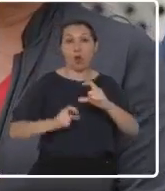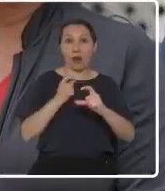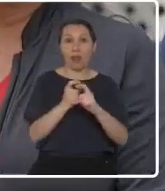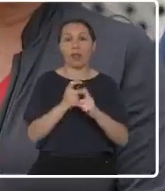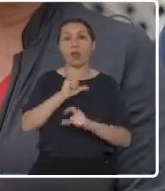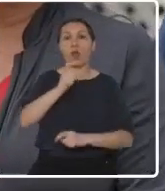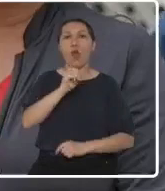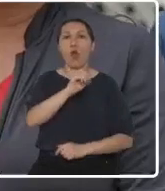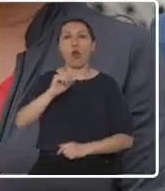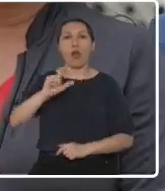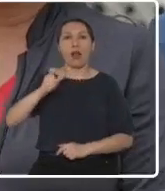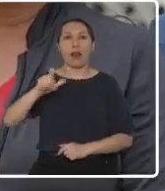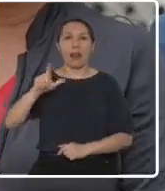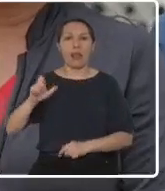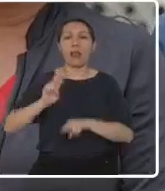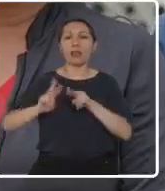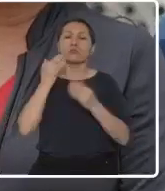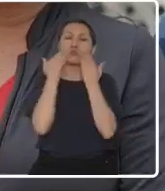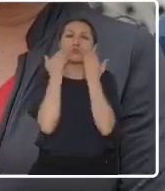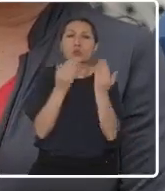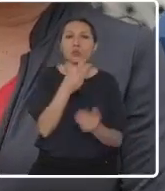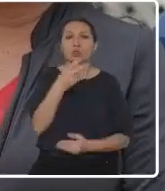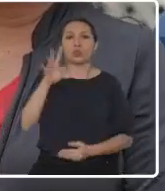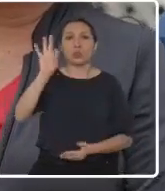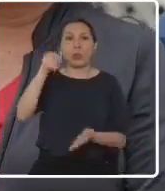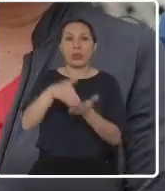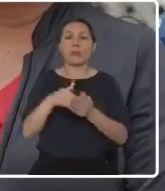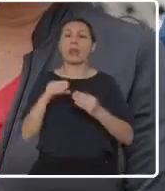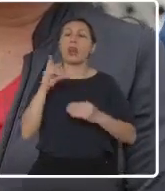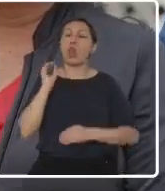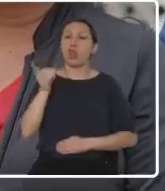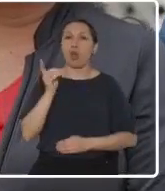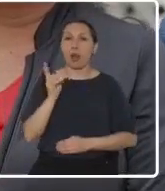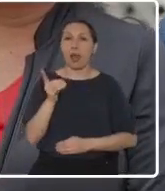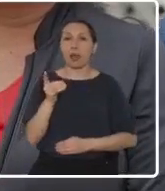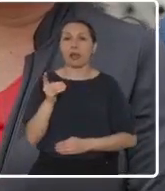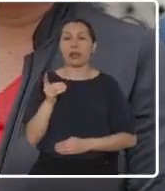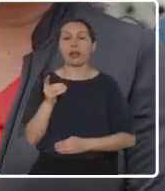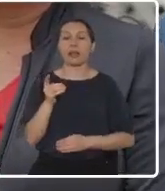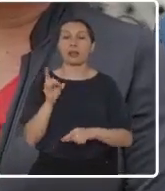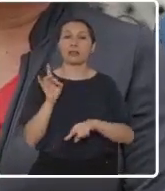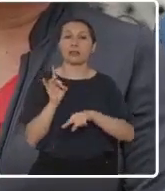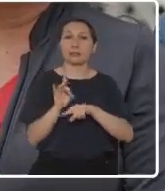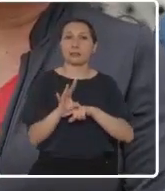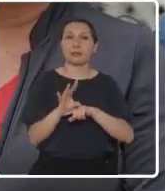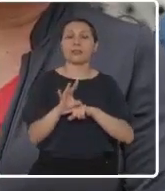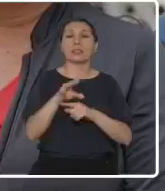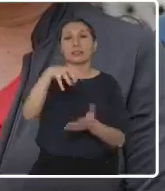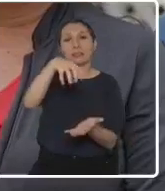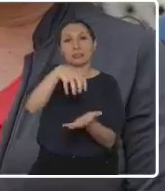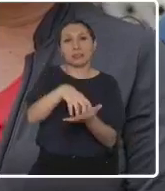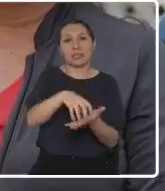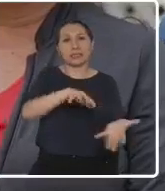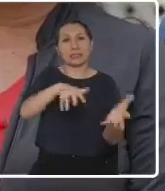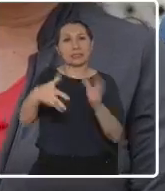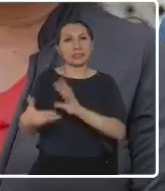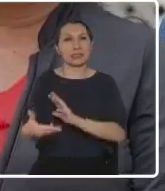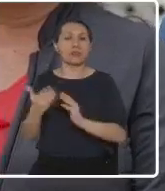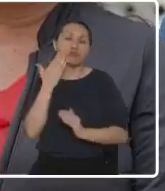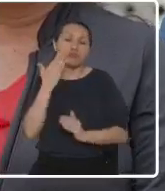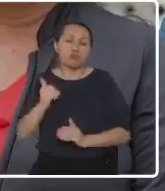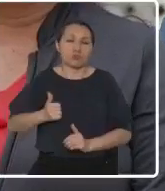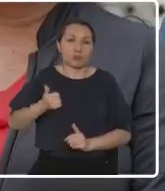anunció que va a realizar una donación de $250,000 a través del Center Disaster de Philanthropy.